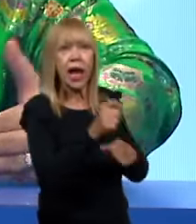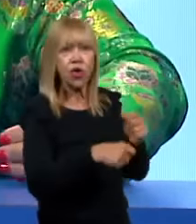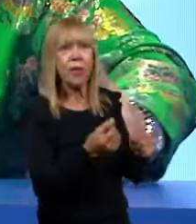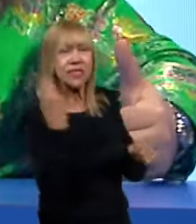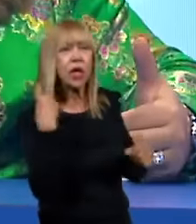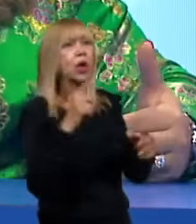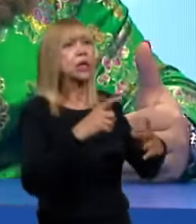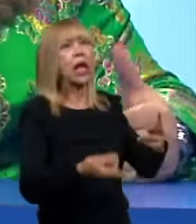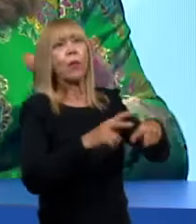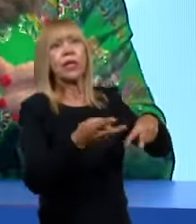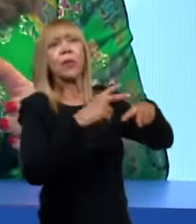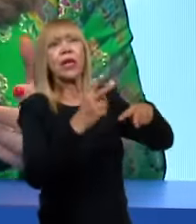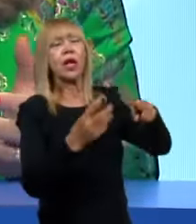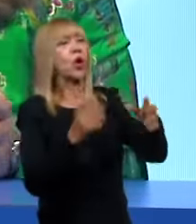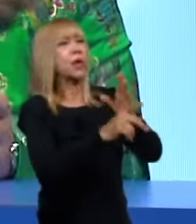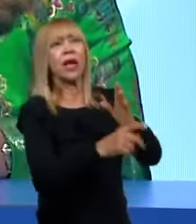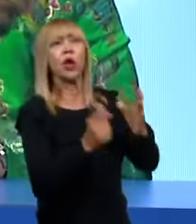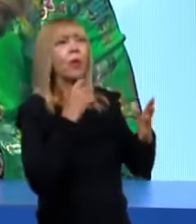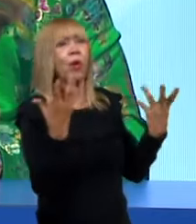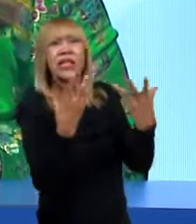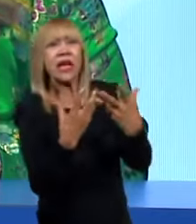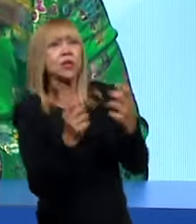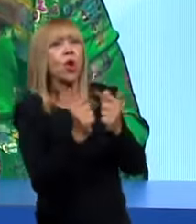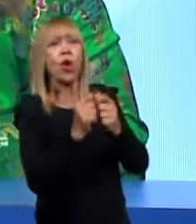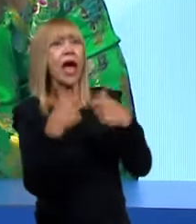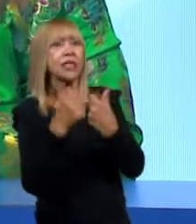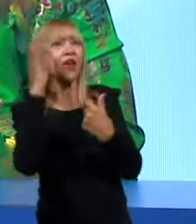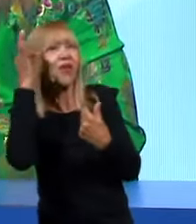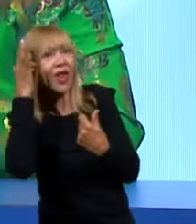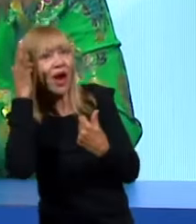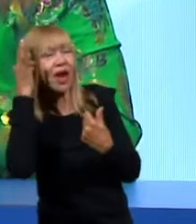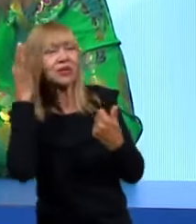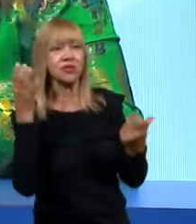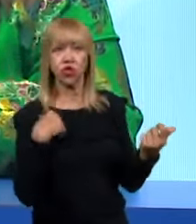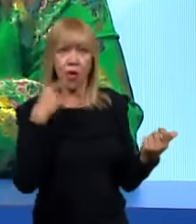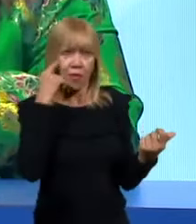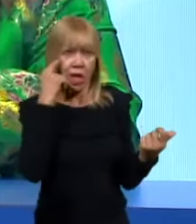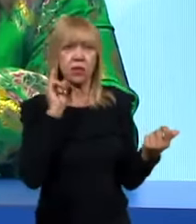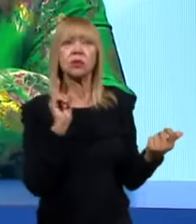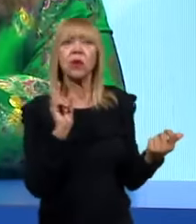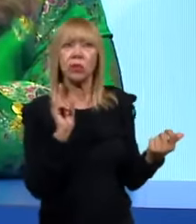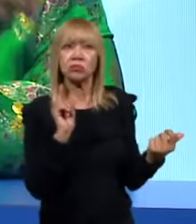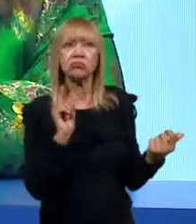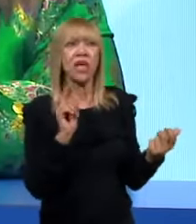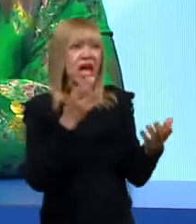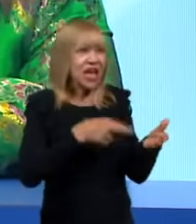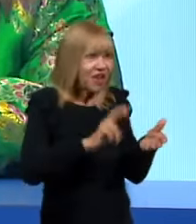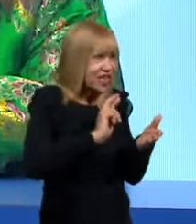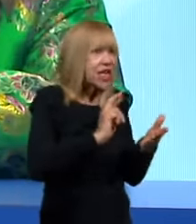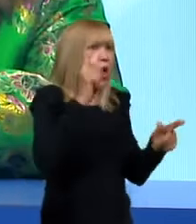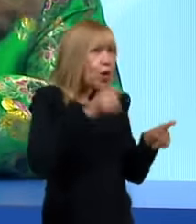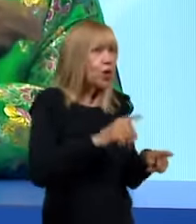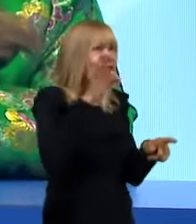aumentando los distintos crímenes y no vemos una integración con las agencias federales. Yo creo en revisar los acuerdos